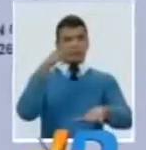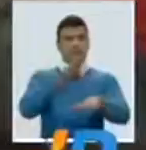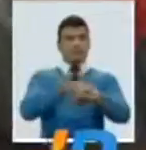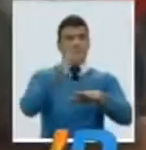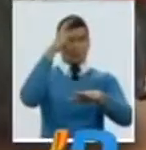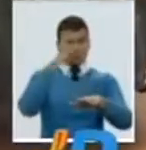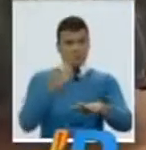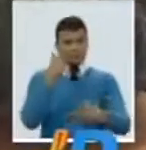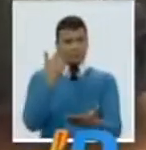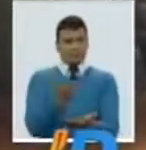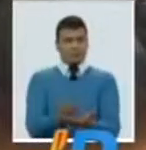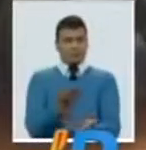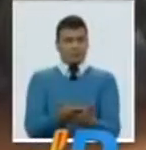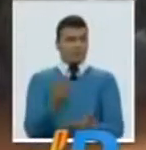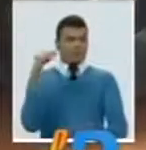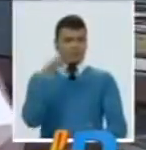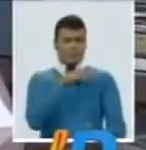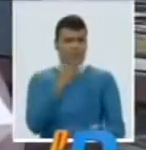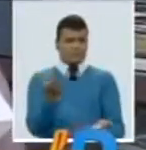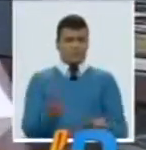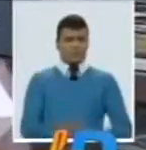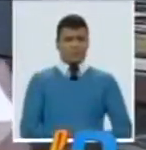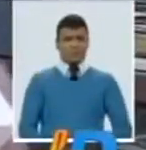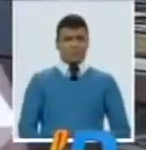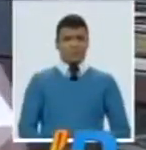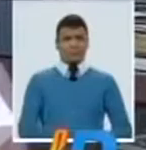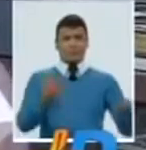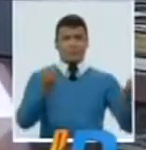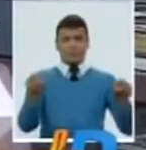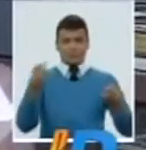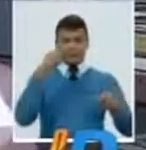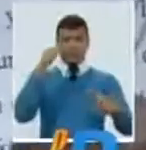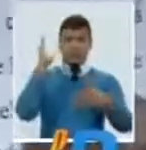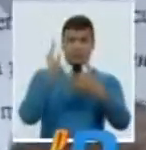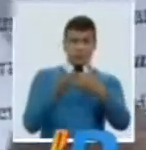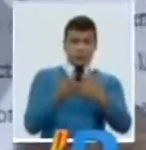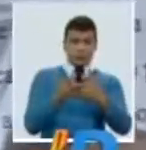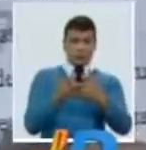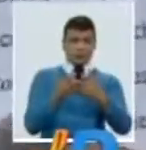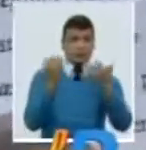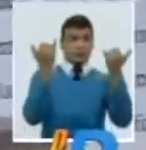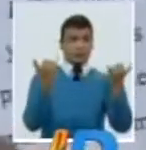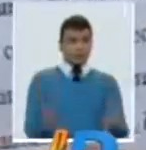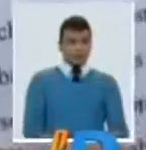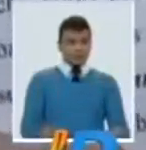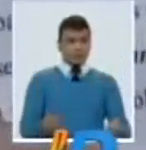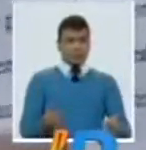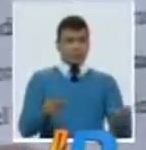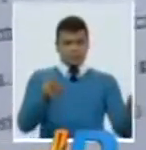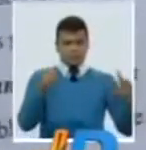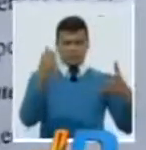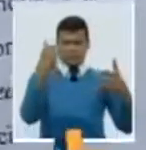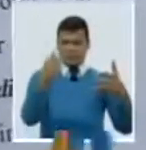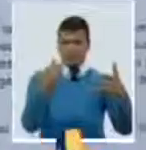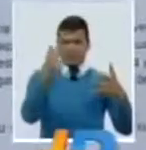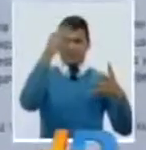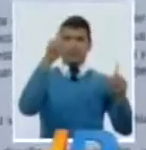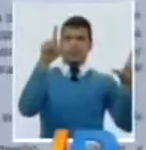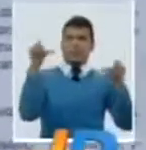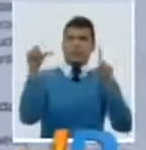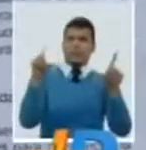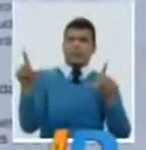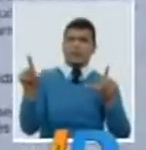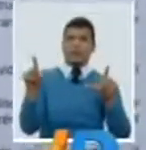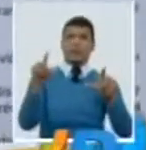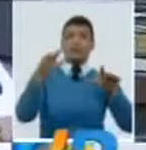estos, evidenciando que la denuncia era falsa. Después de la impugnación de la tutela, fue que ya le hicieron todos los exámenes, ya